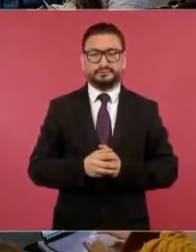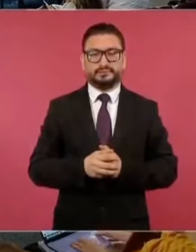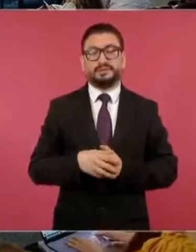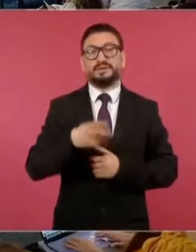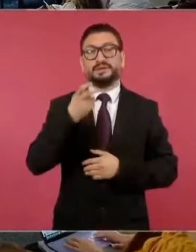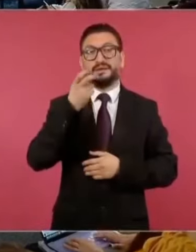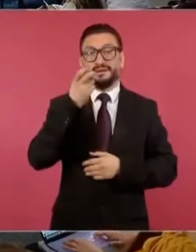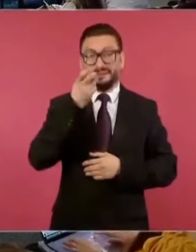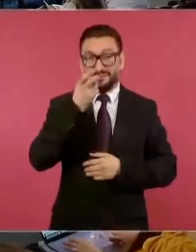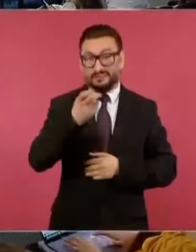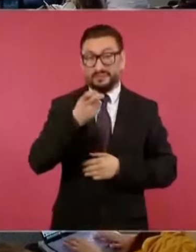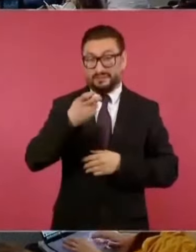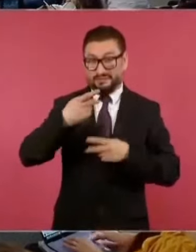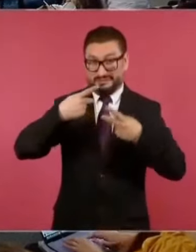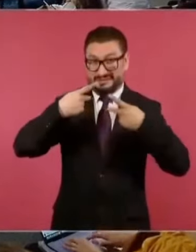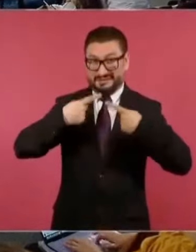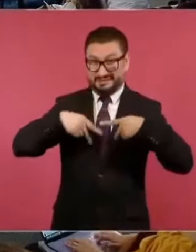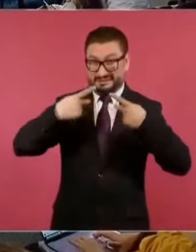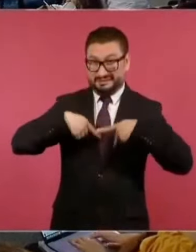llevar a la gente